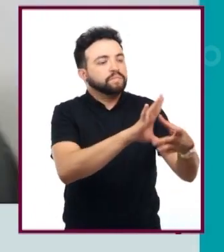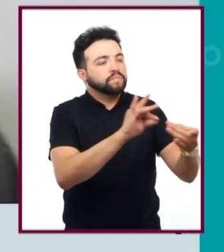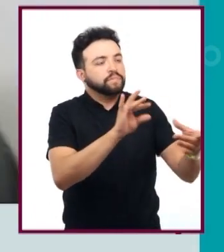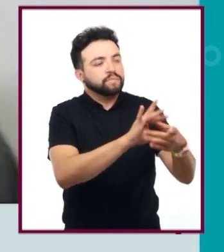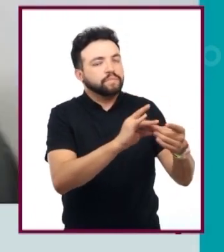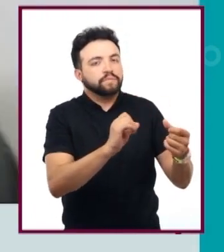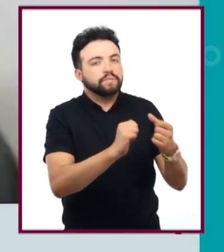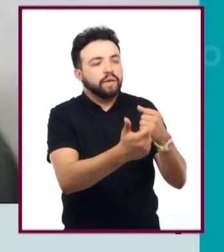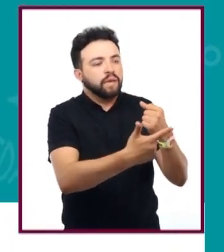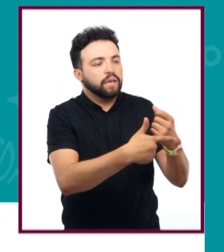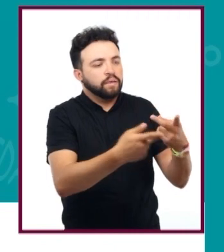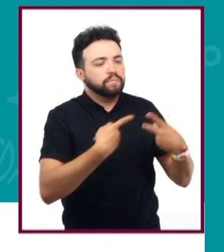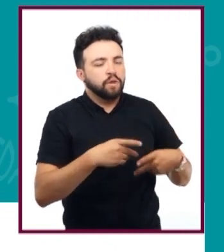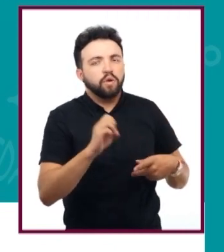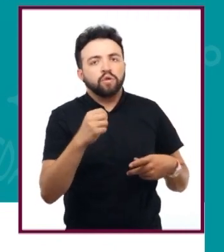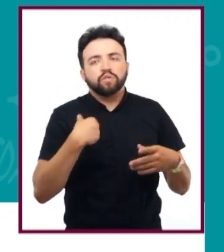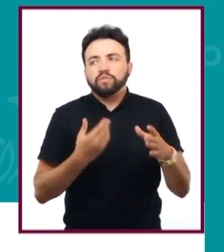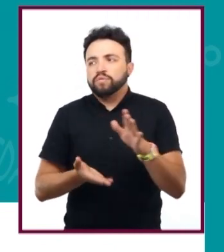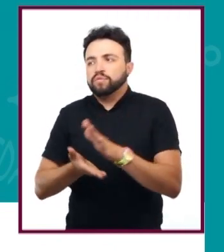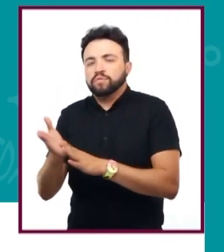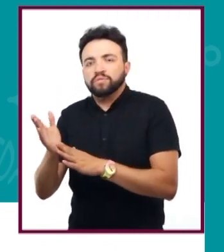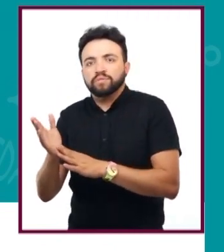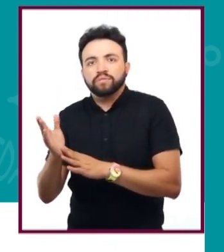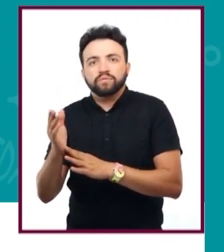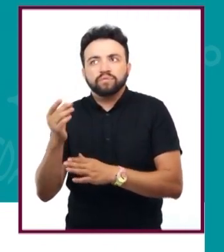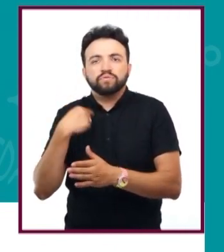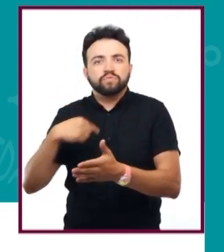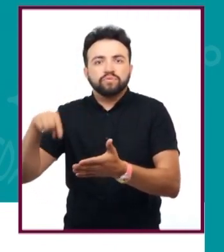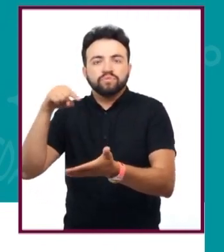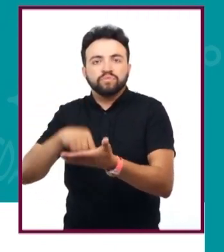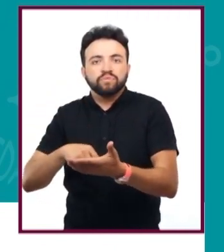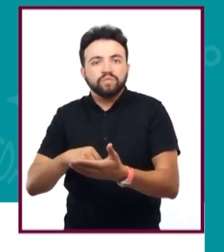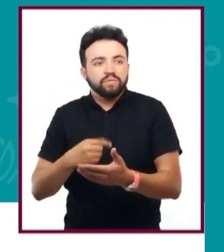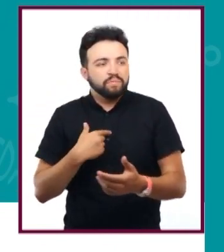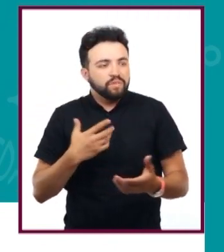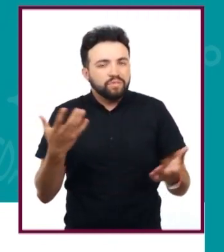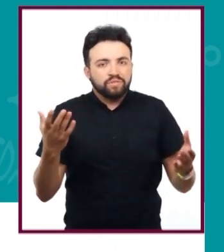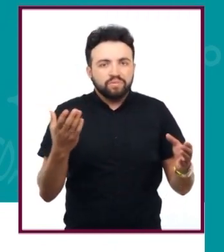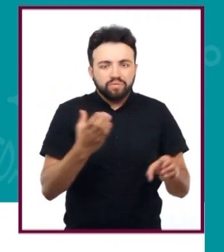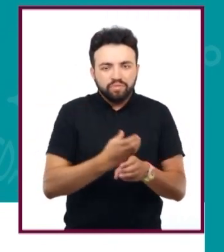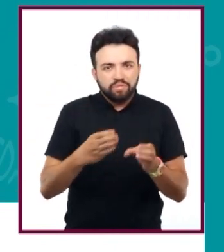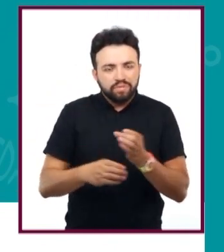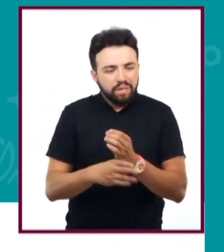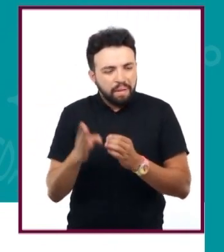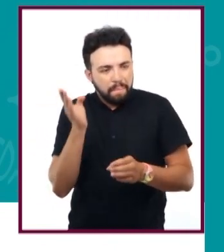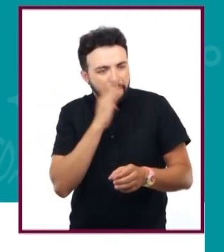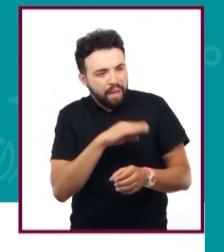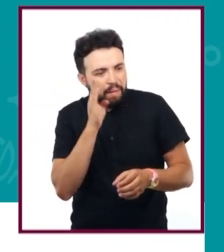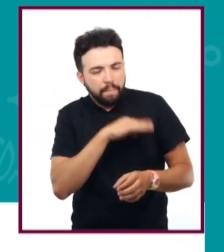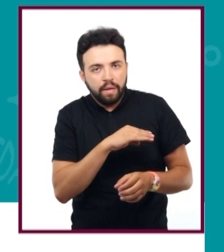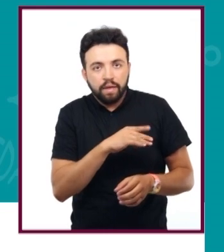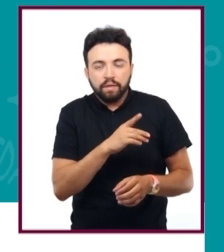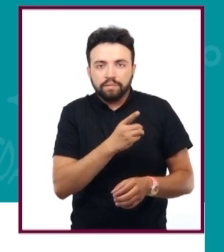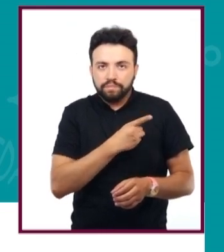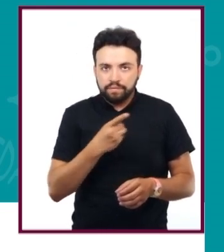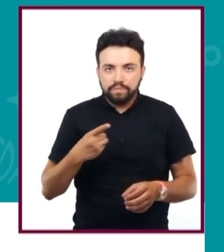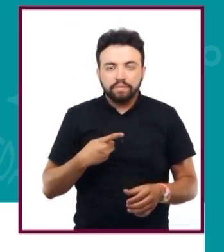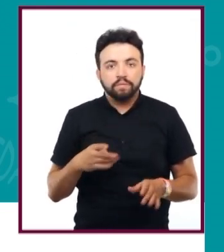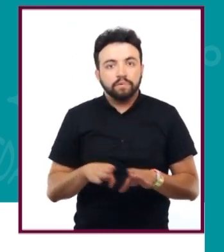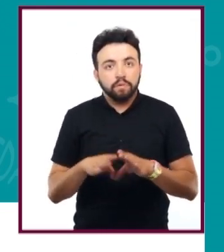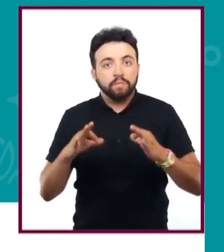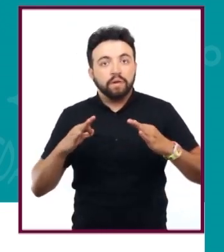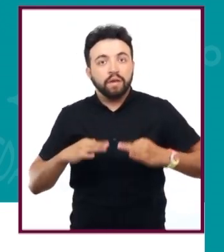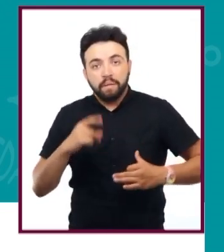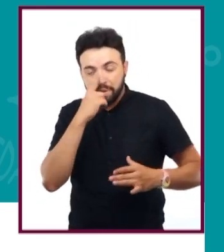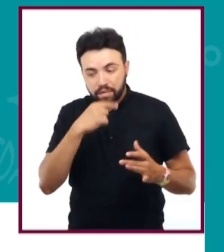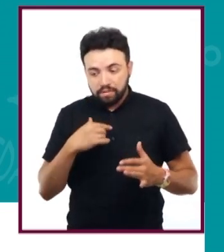por ejemplo cuando le estás explicando algo a alguien o vas de camino a algún lugar y las cosas no te están saliendo, tienes que